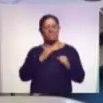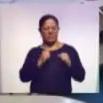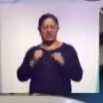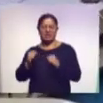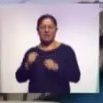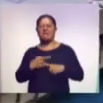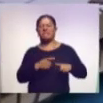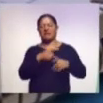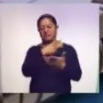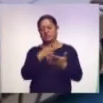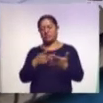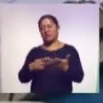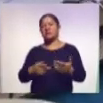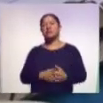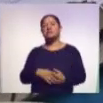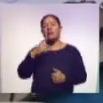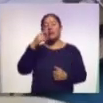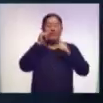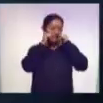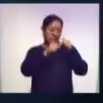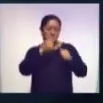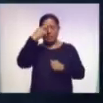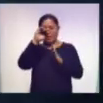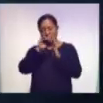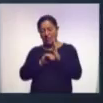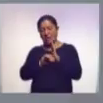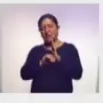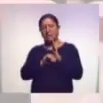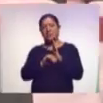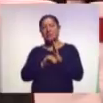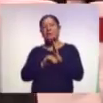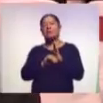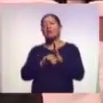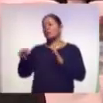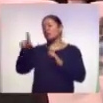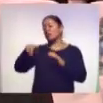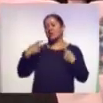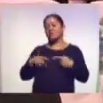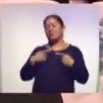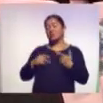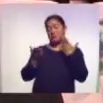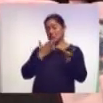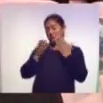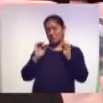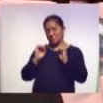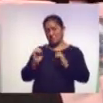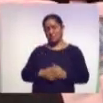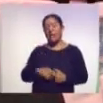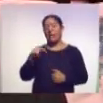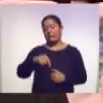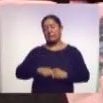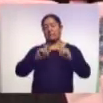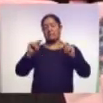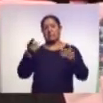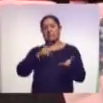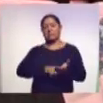planes y programas de atención para disminuir el rezago educativo en Tlaxcala. Vamos a hacer una reunión, un balance de